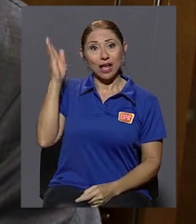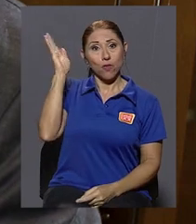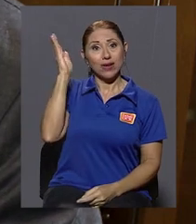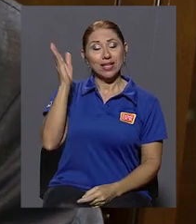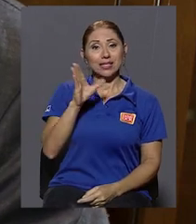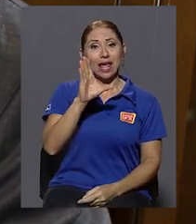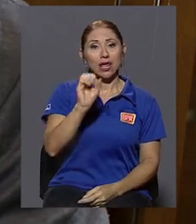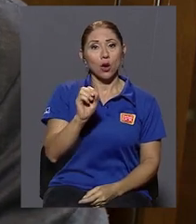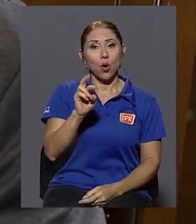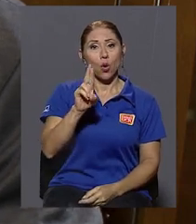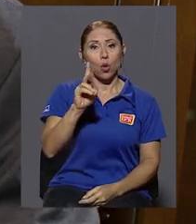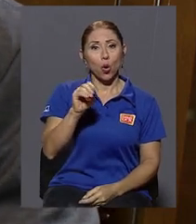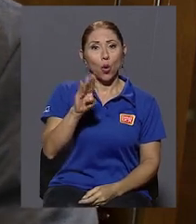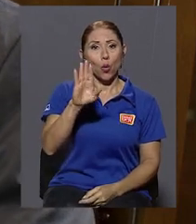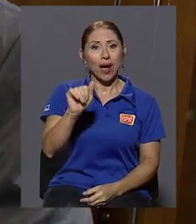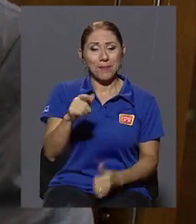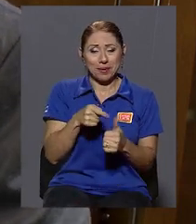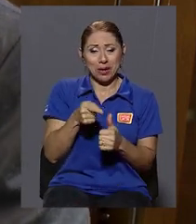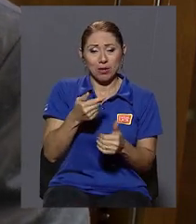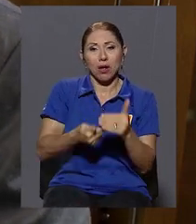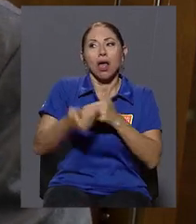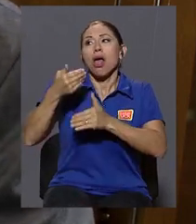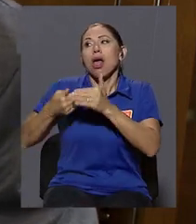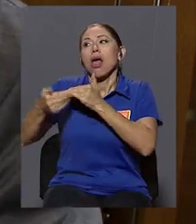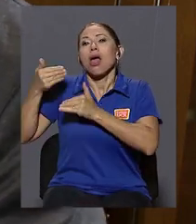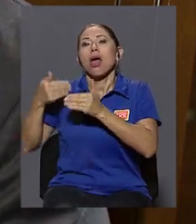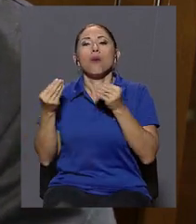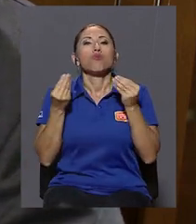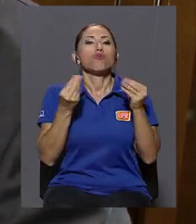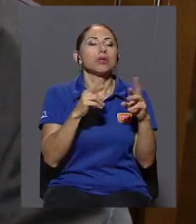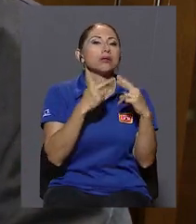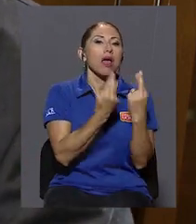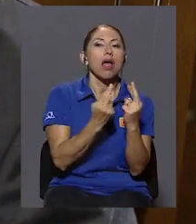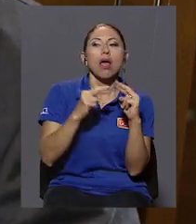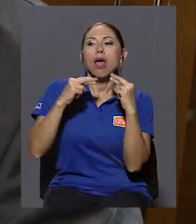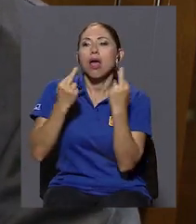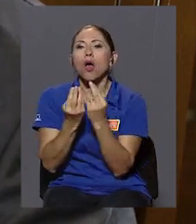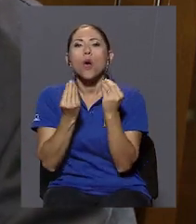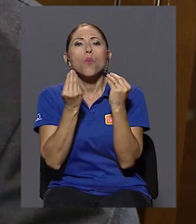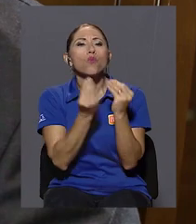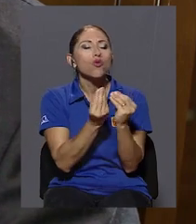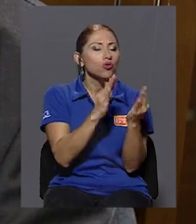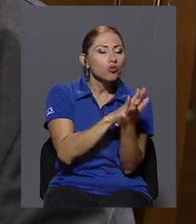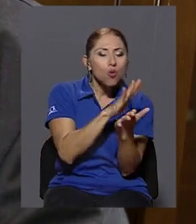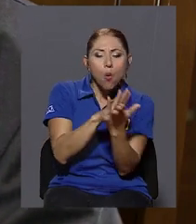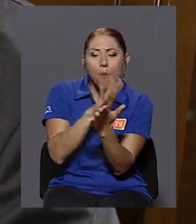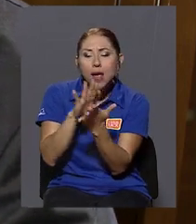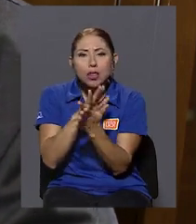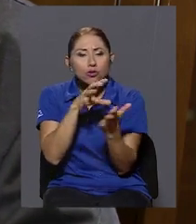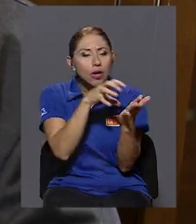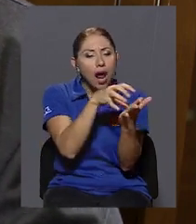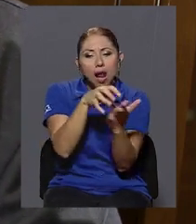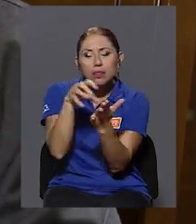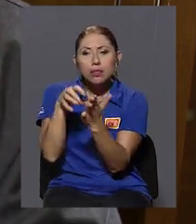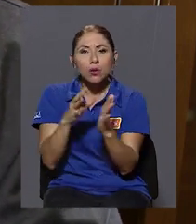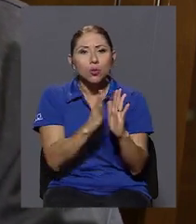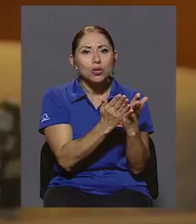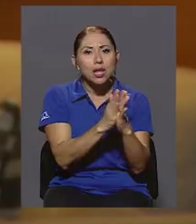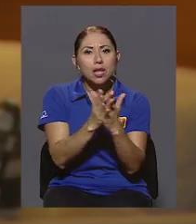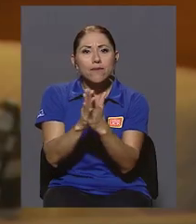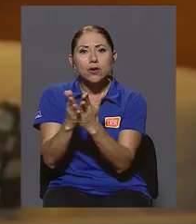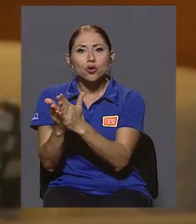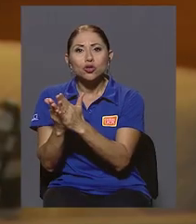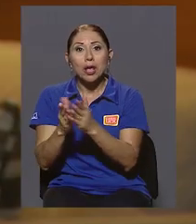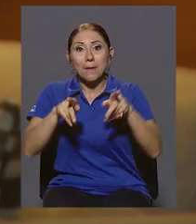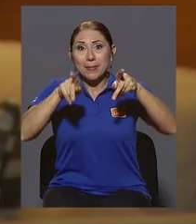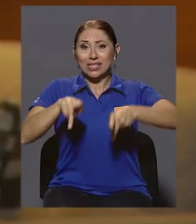de Córdoba tuvo un antecedente de muchas reuniones preparatorias, muchos documentos, libros, artículos, una gran movilización